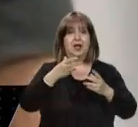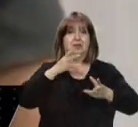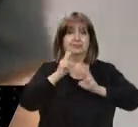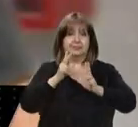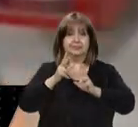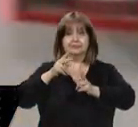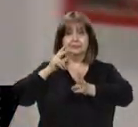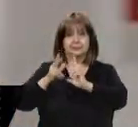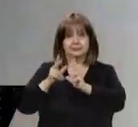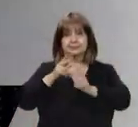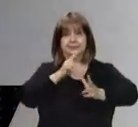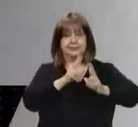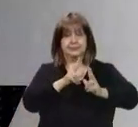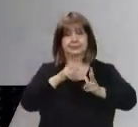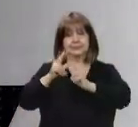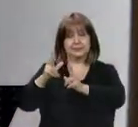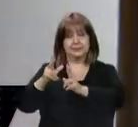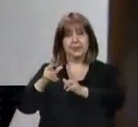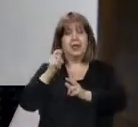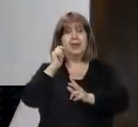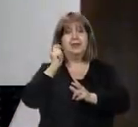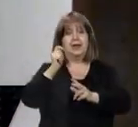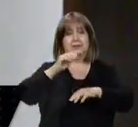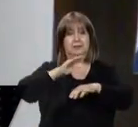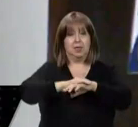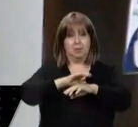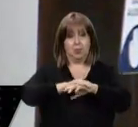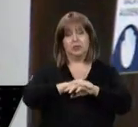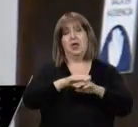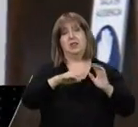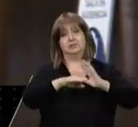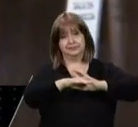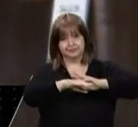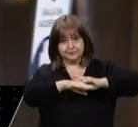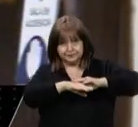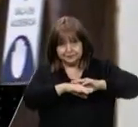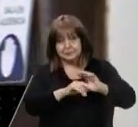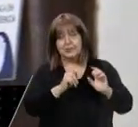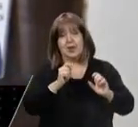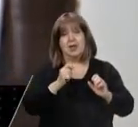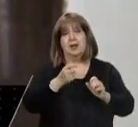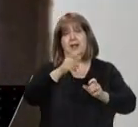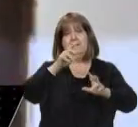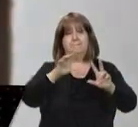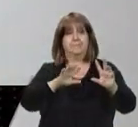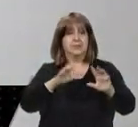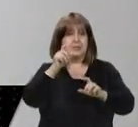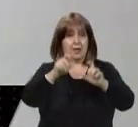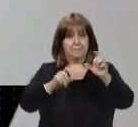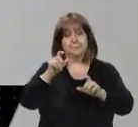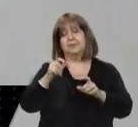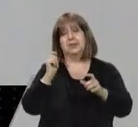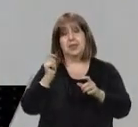a compartir, para ir repasando, quiénes son las imputadas en este segundo megajuicio, porque son varias de ellas, y vamos a compartir